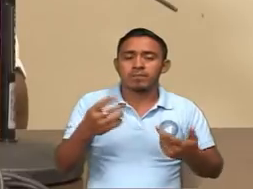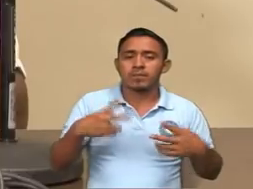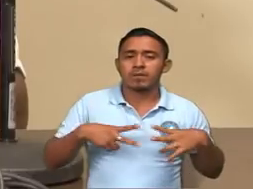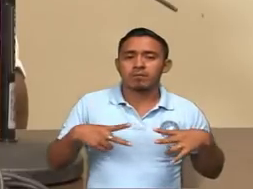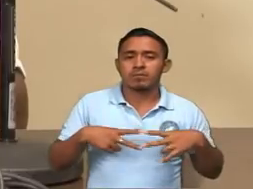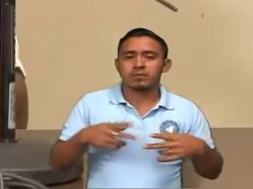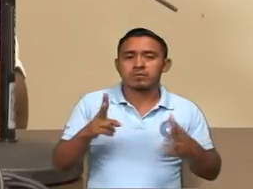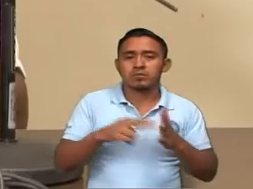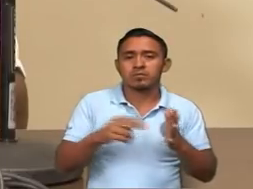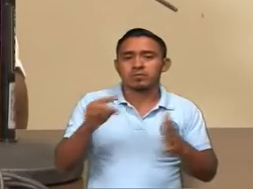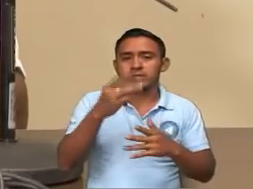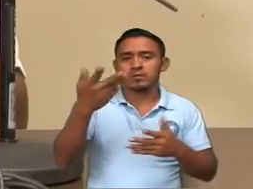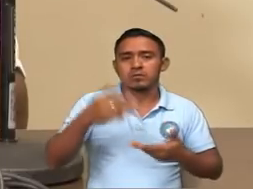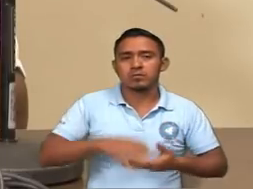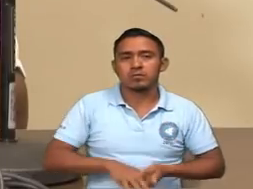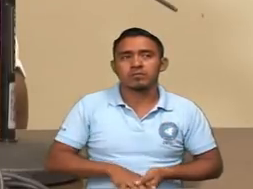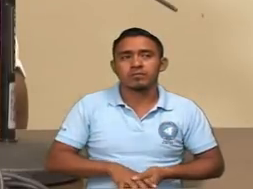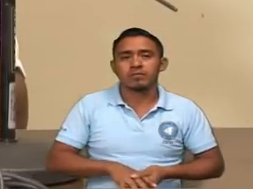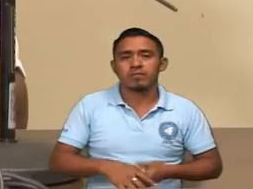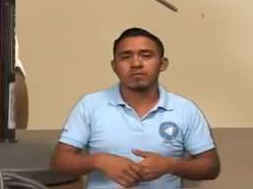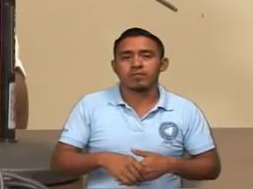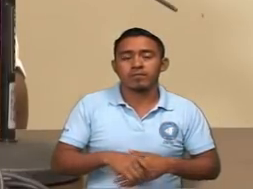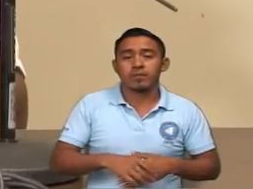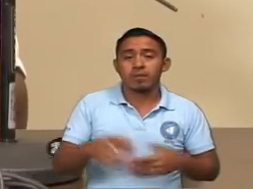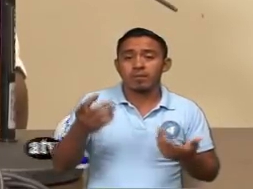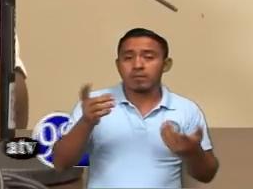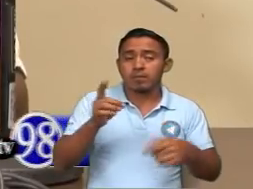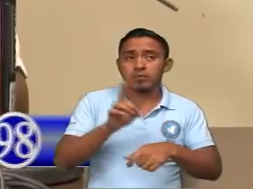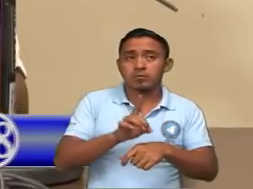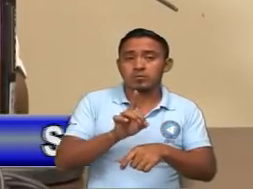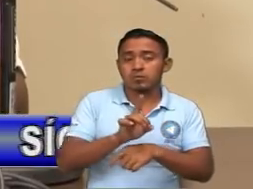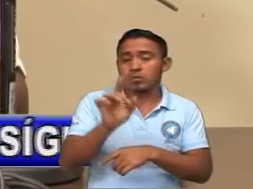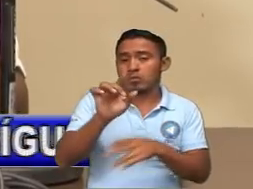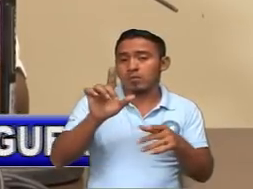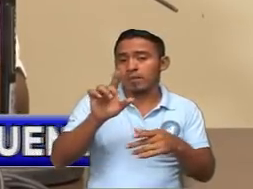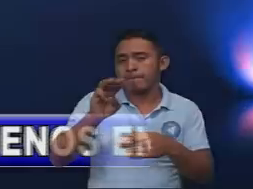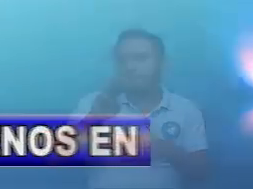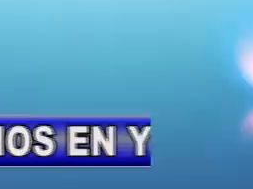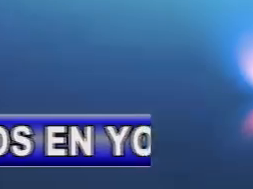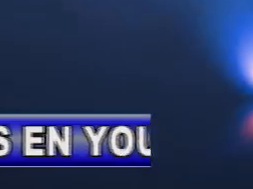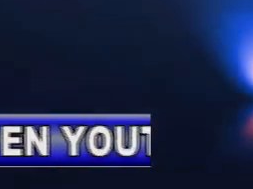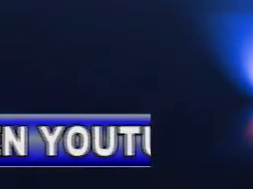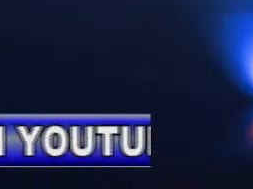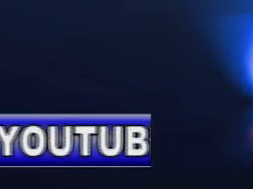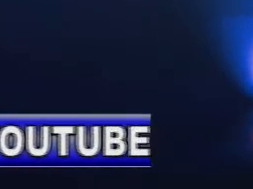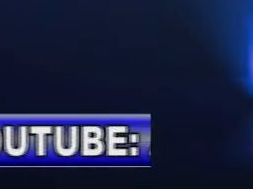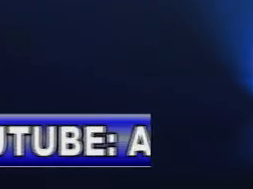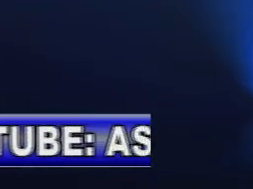año 2019, doctora Alba Luz Torres Briones, ministra del Trabajo.